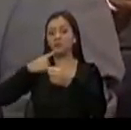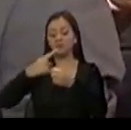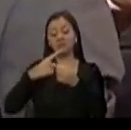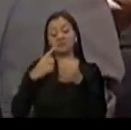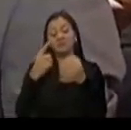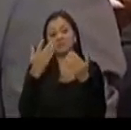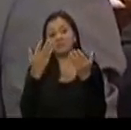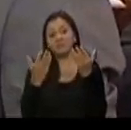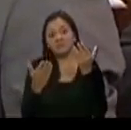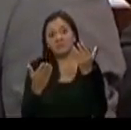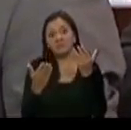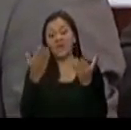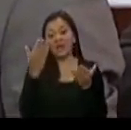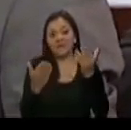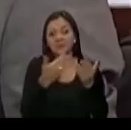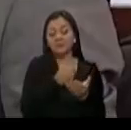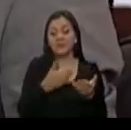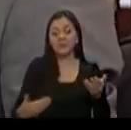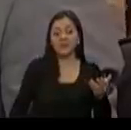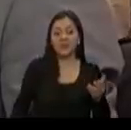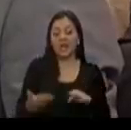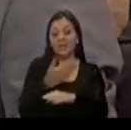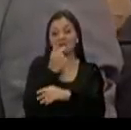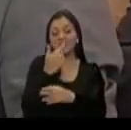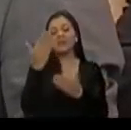anunciado el presidente de la República.